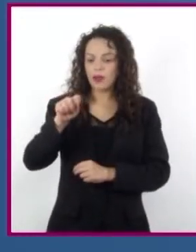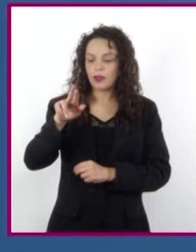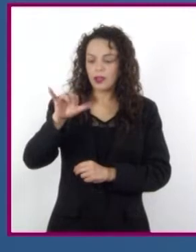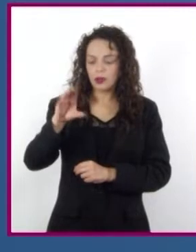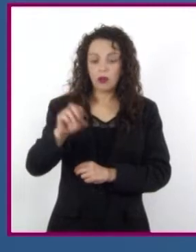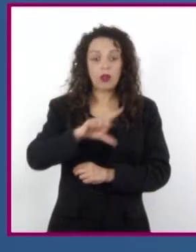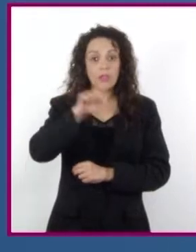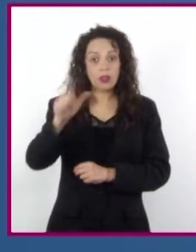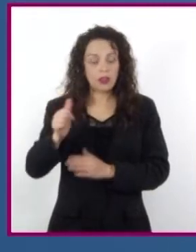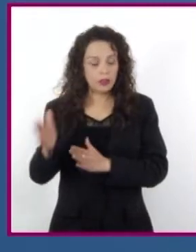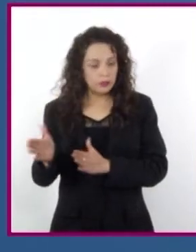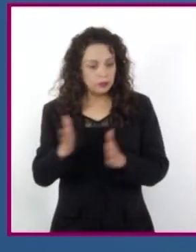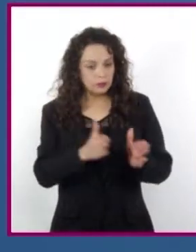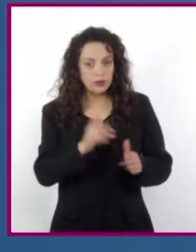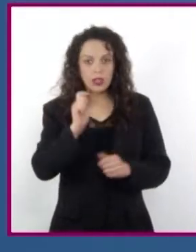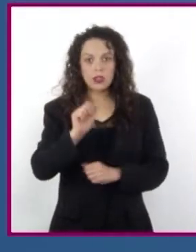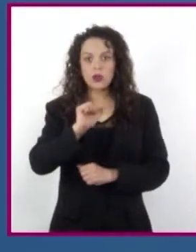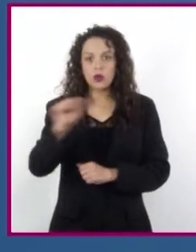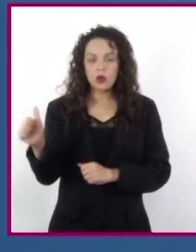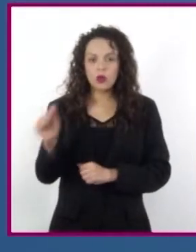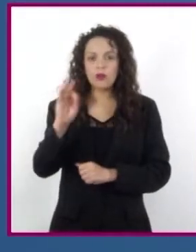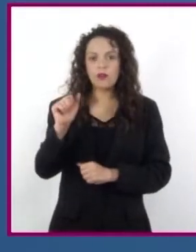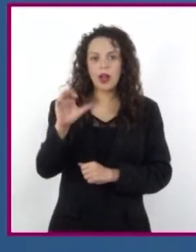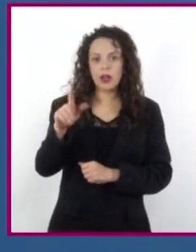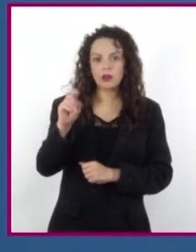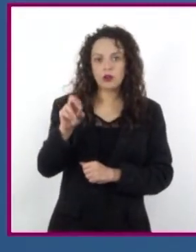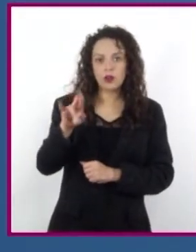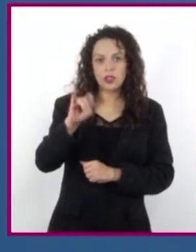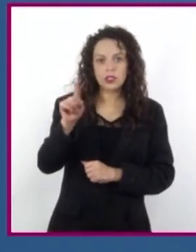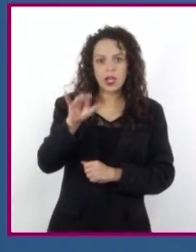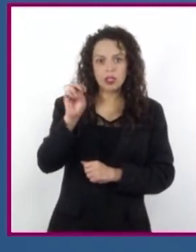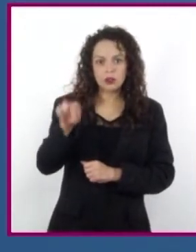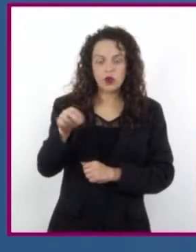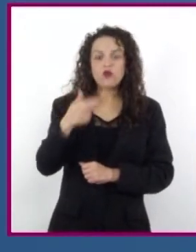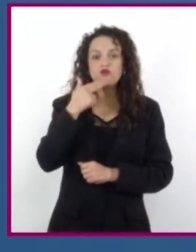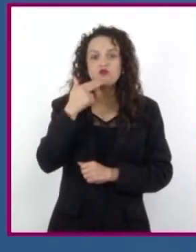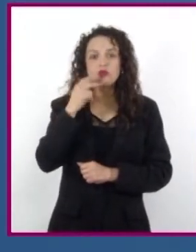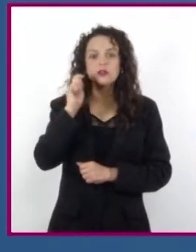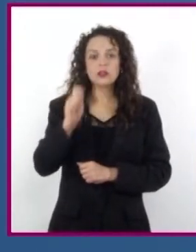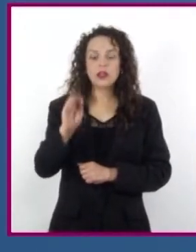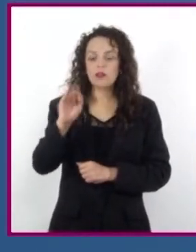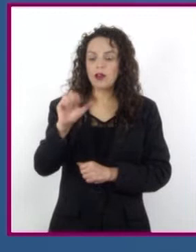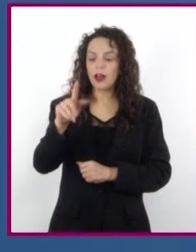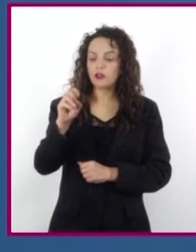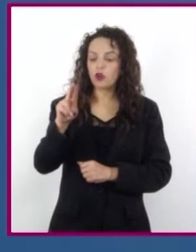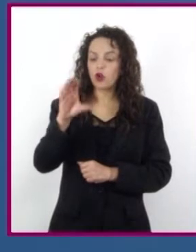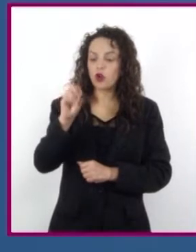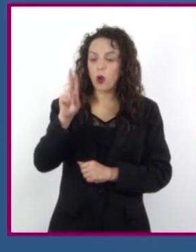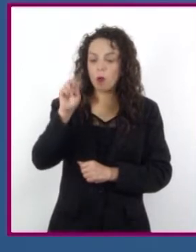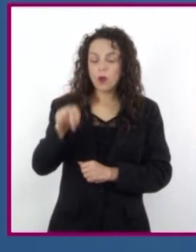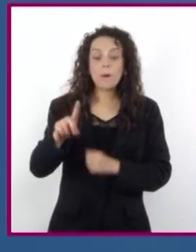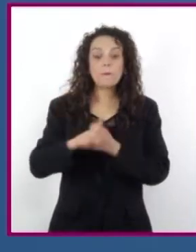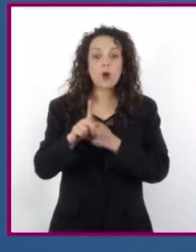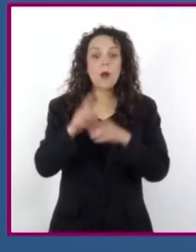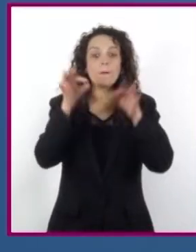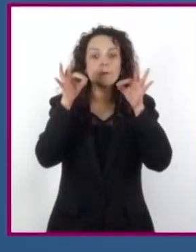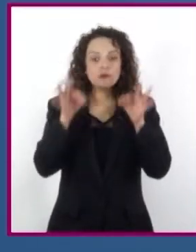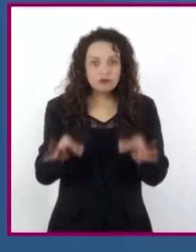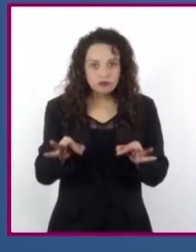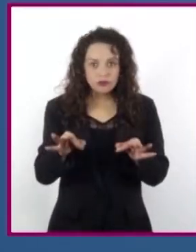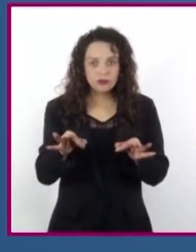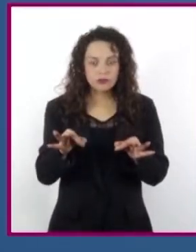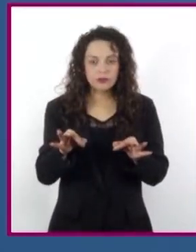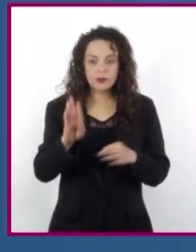Posteriormente, trabajarán con problemas de factorización, utilizando el factor común en problemas reales,